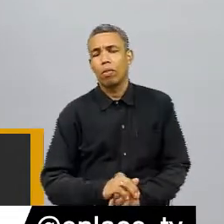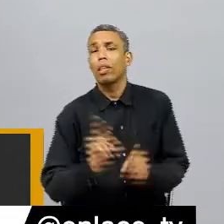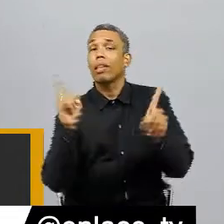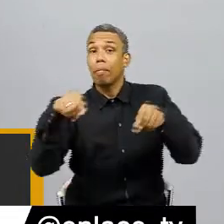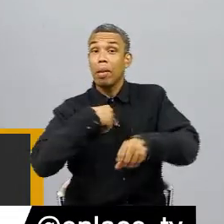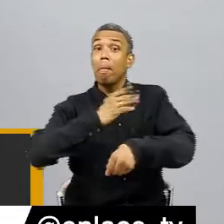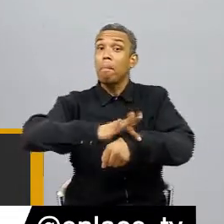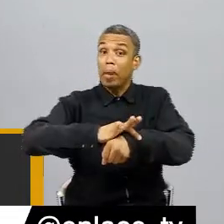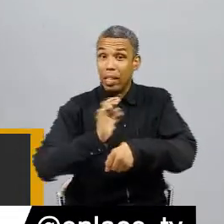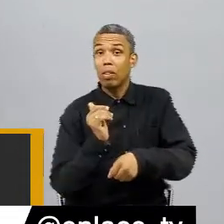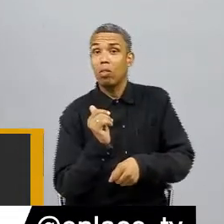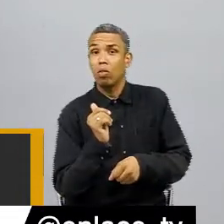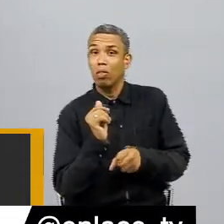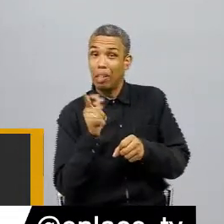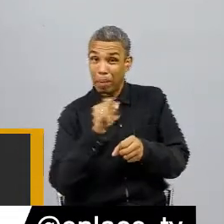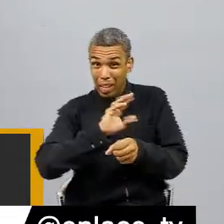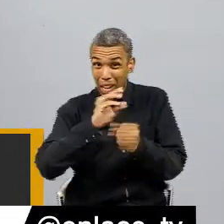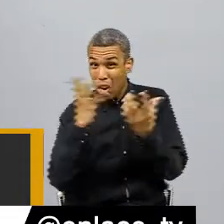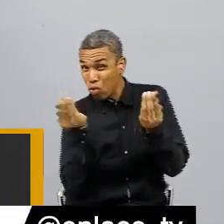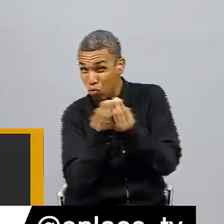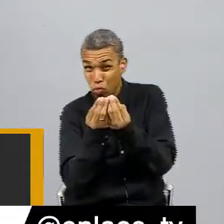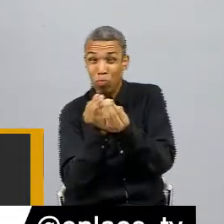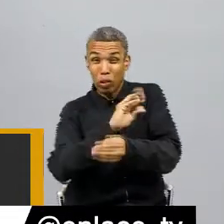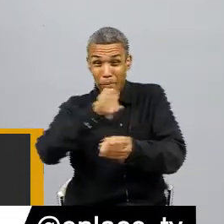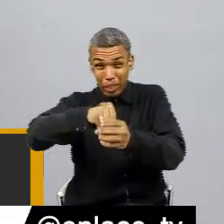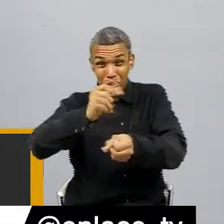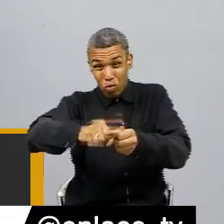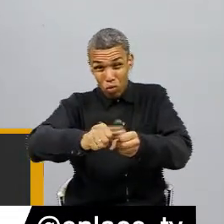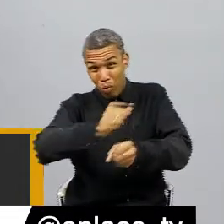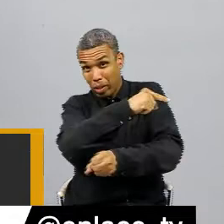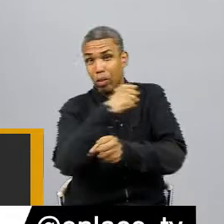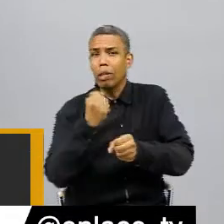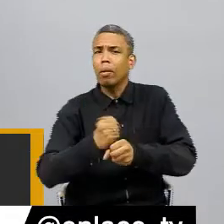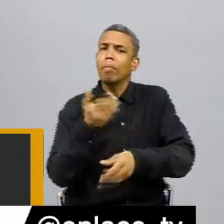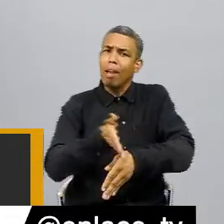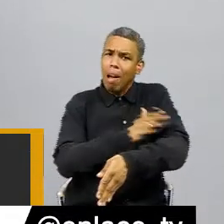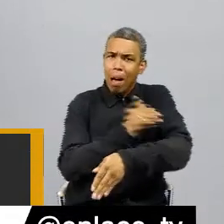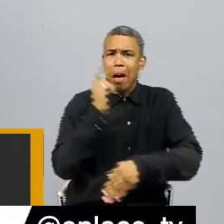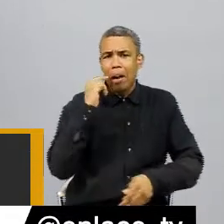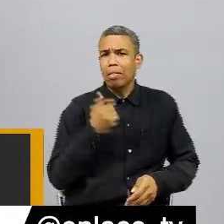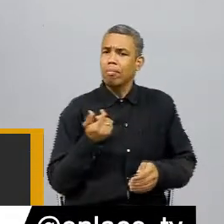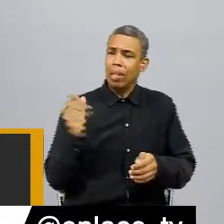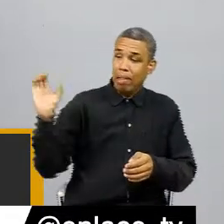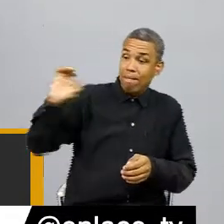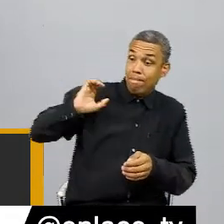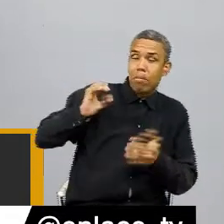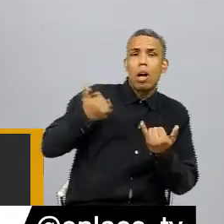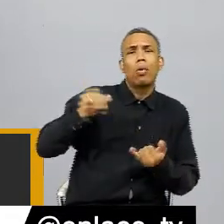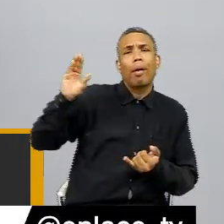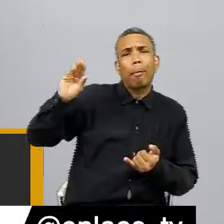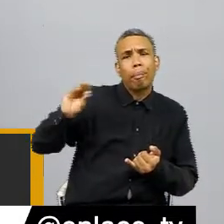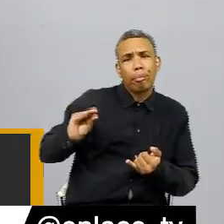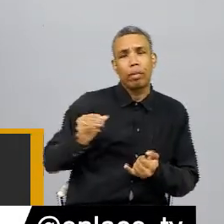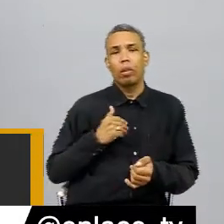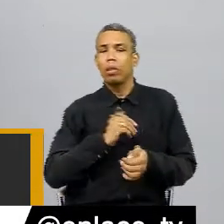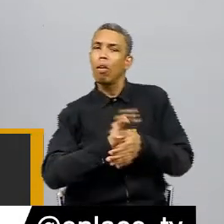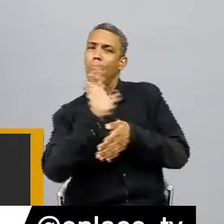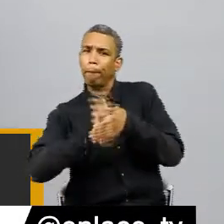eso hemos decidido que, a pesar de los avances que son significativos ayer en la reunión con el presidente, vamos a continuar